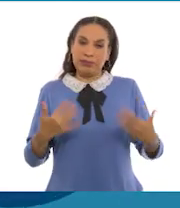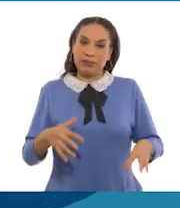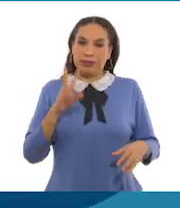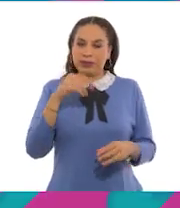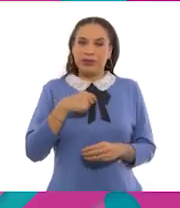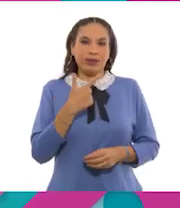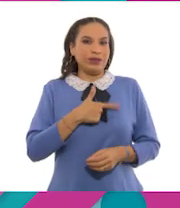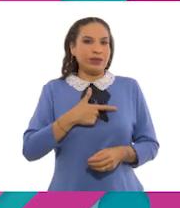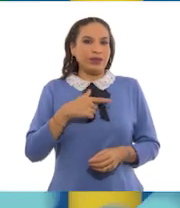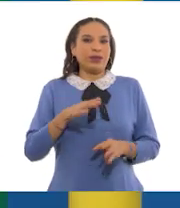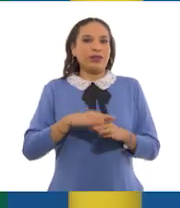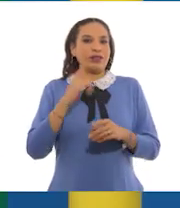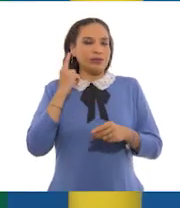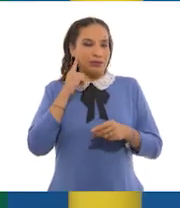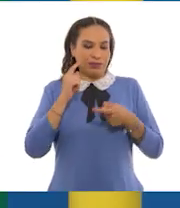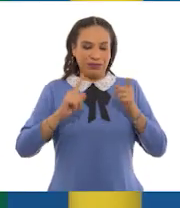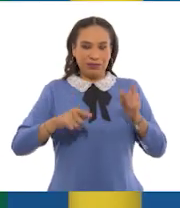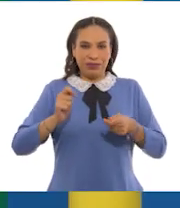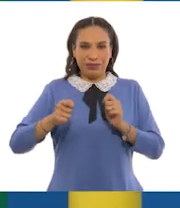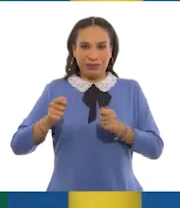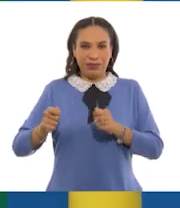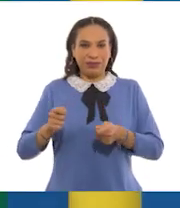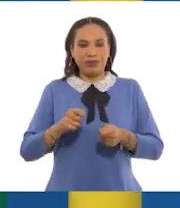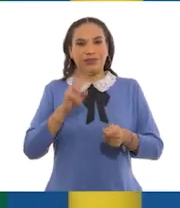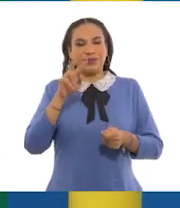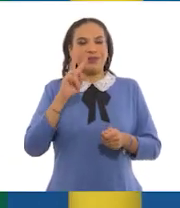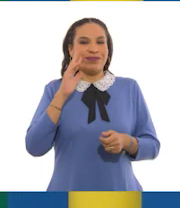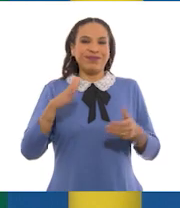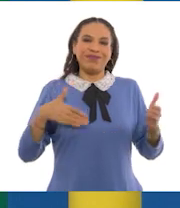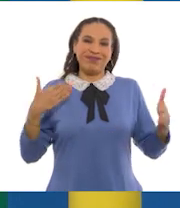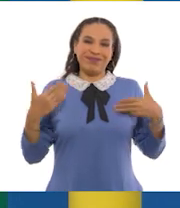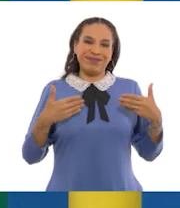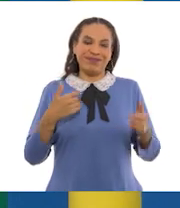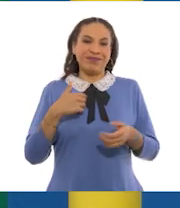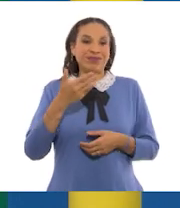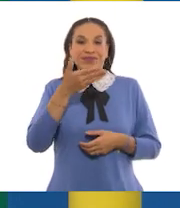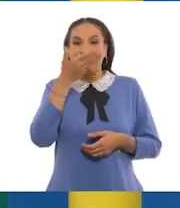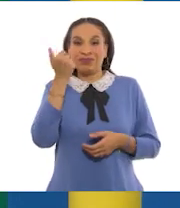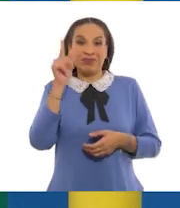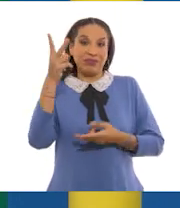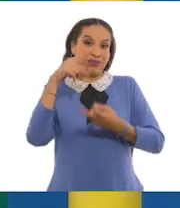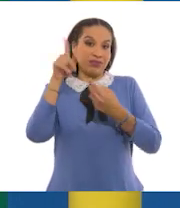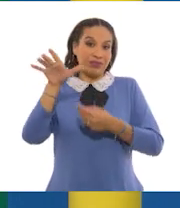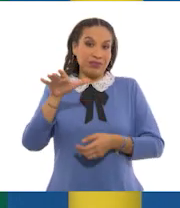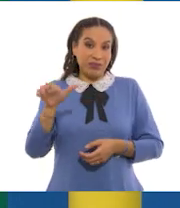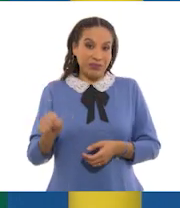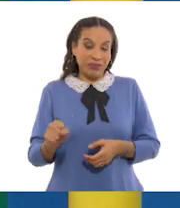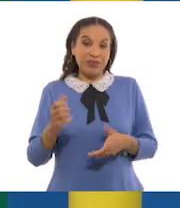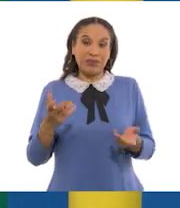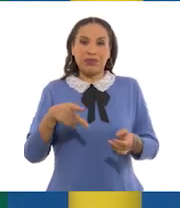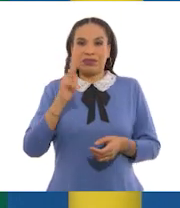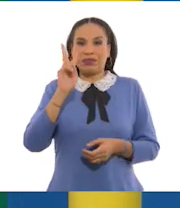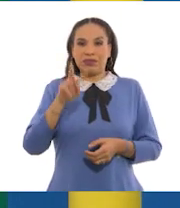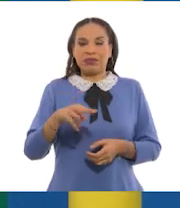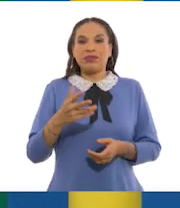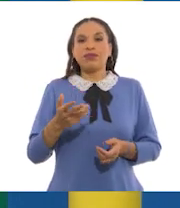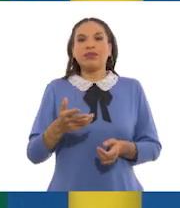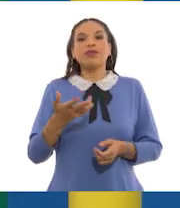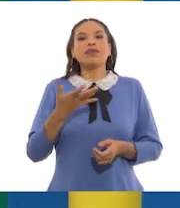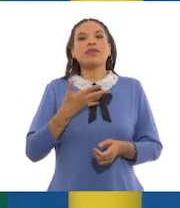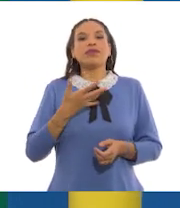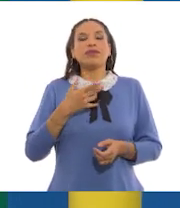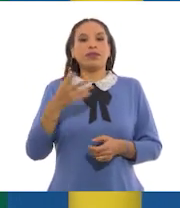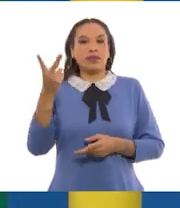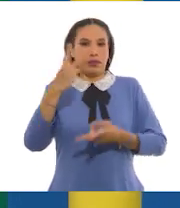me encanta el sonido de la marimba. Me parece tan alegre. Yo no sabía que venía de África, maestra. Sin duda también tuvieron